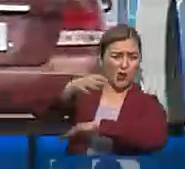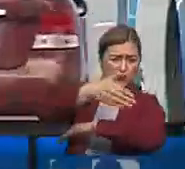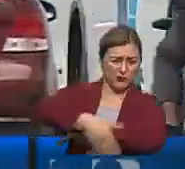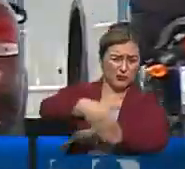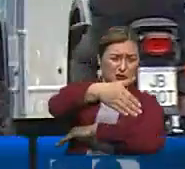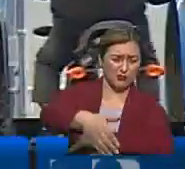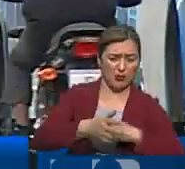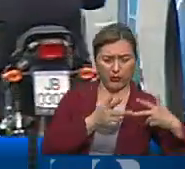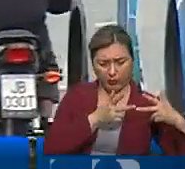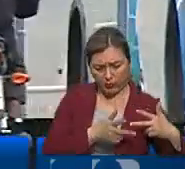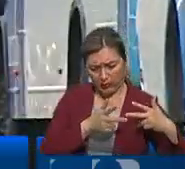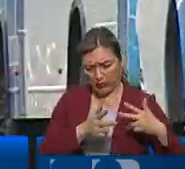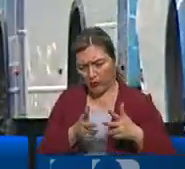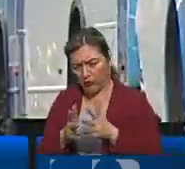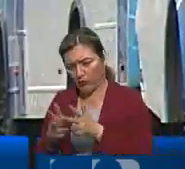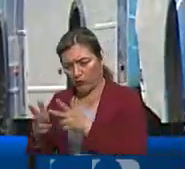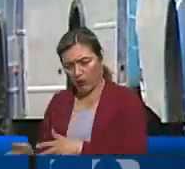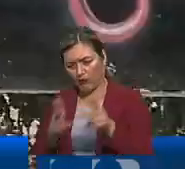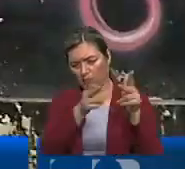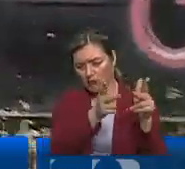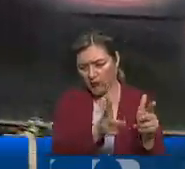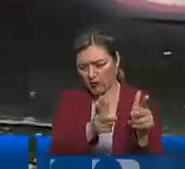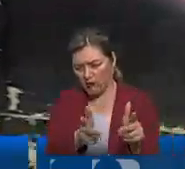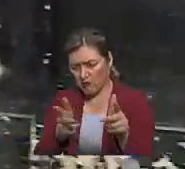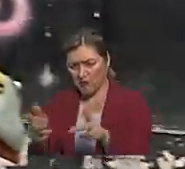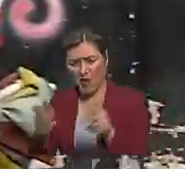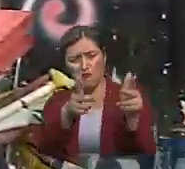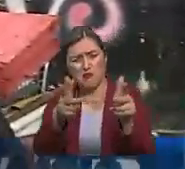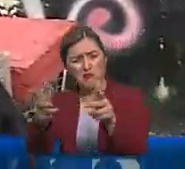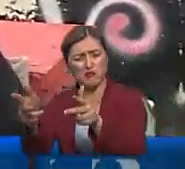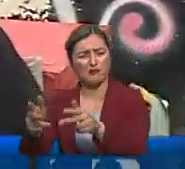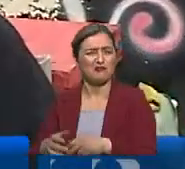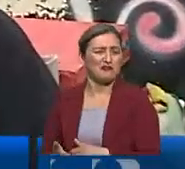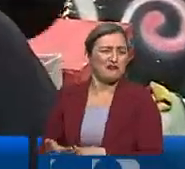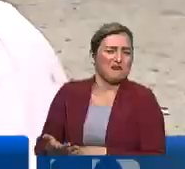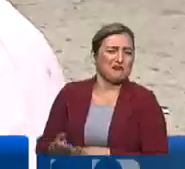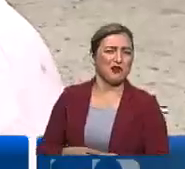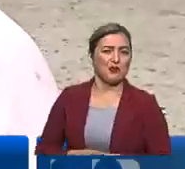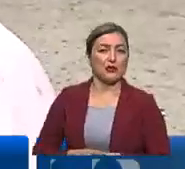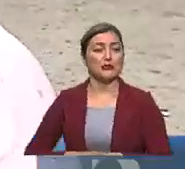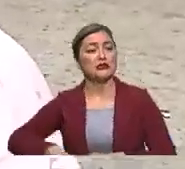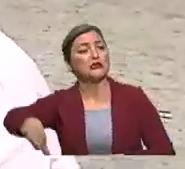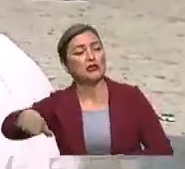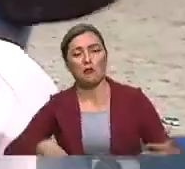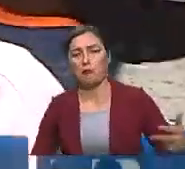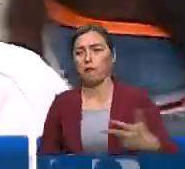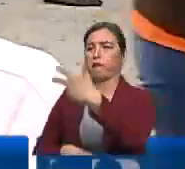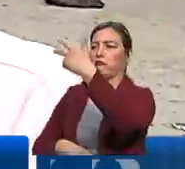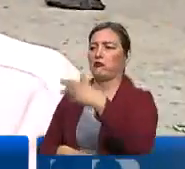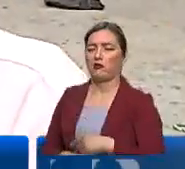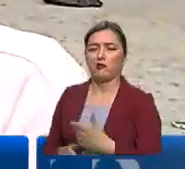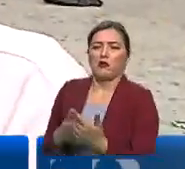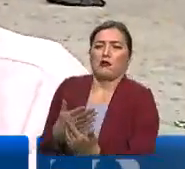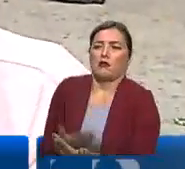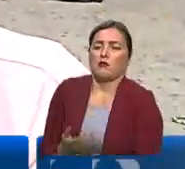estacionadas en al menos 4 avenidas importantes de Guayaquil. No pasan nada recto, no cogen la gente. ¿Cómo vamos a hacer para llegar? O sea,